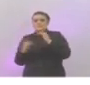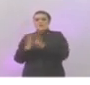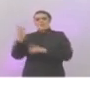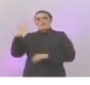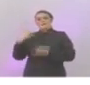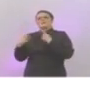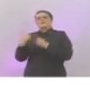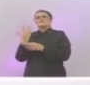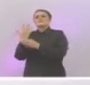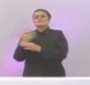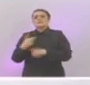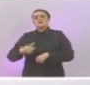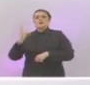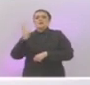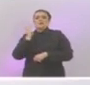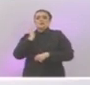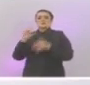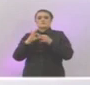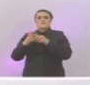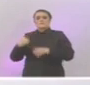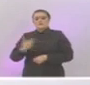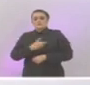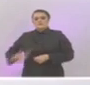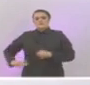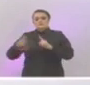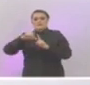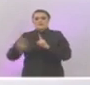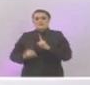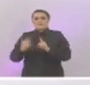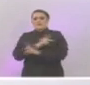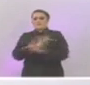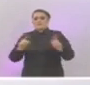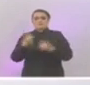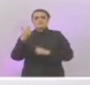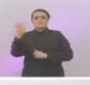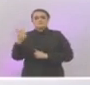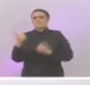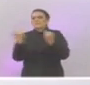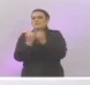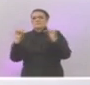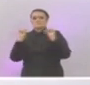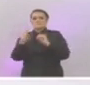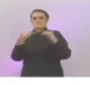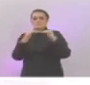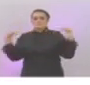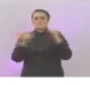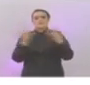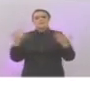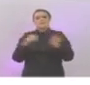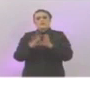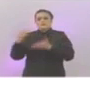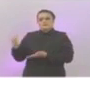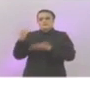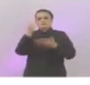que definió el Congreso de la Unión para el presidente de la República. Crecimiento de la inversión. El monto asignado